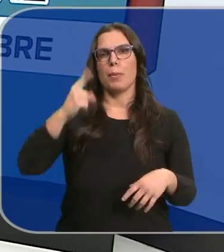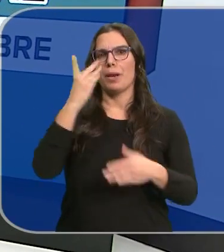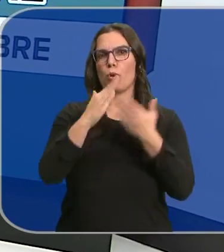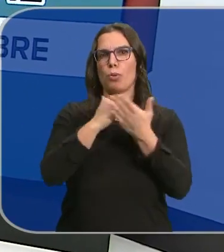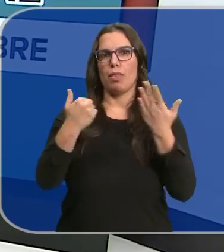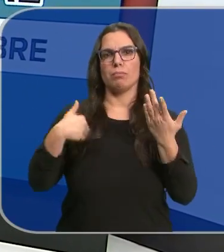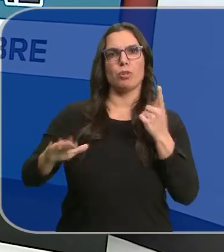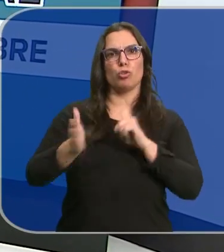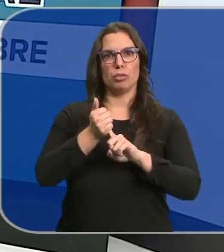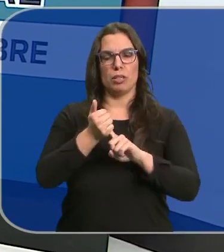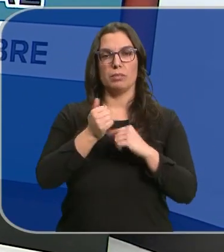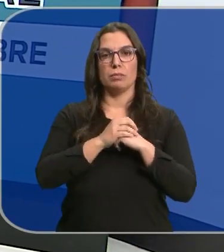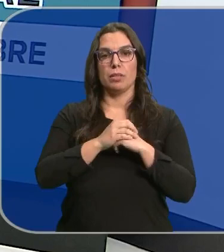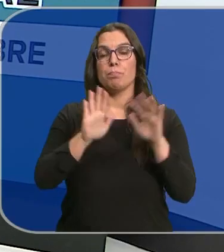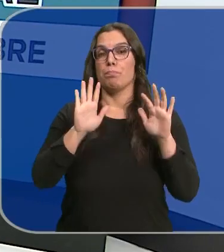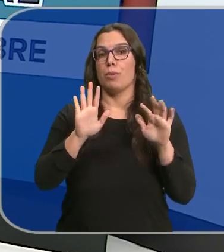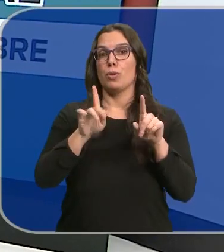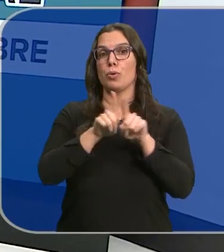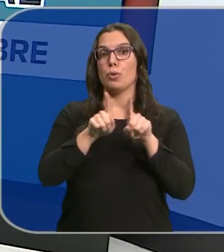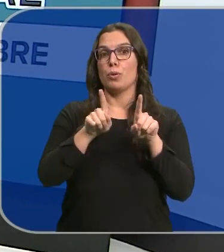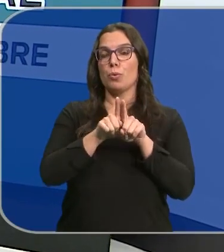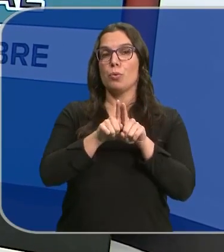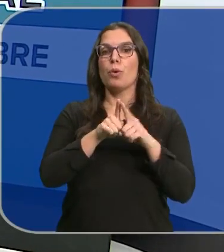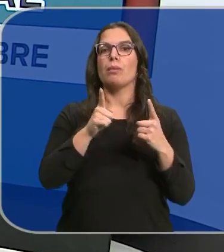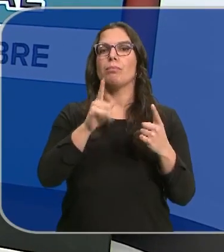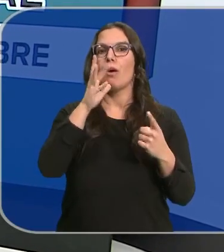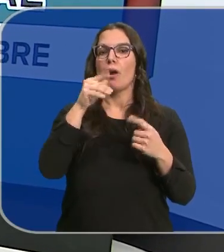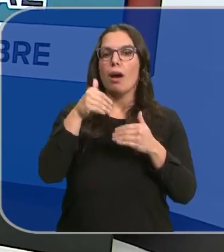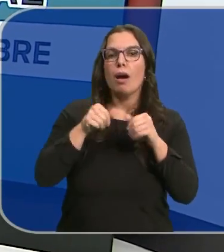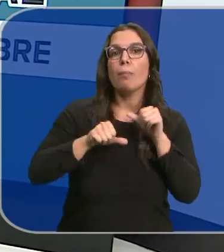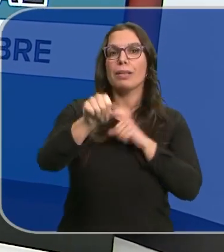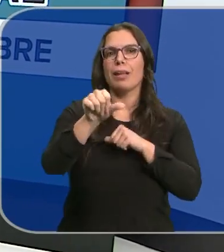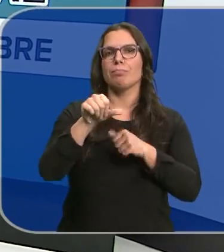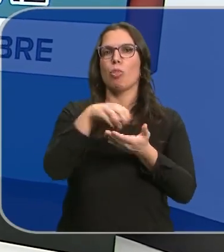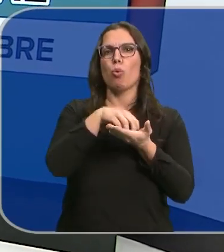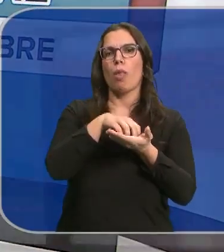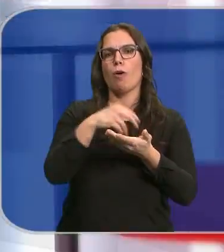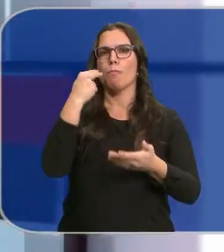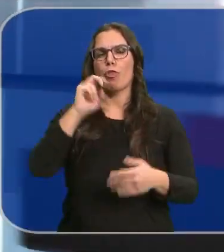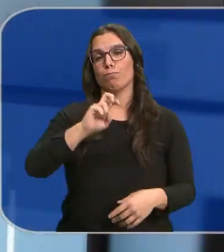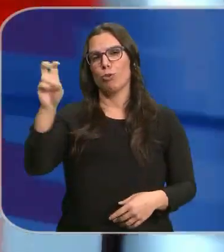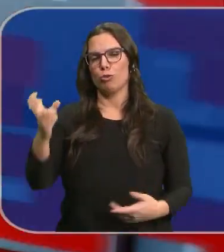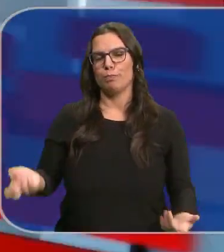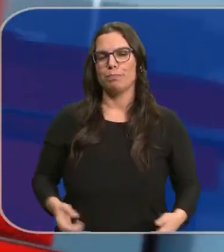en conseguirlo. Pero, ¿por qué lo hay? Los fantasmas ahora son otros.